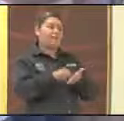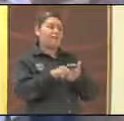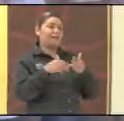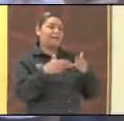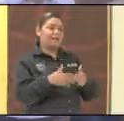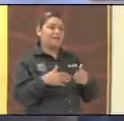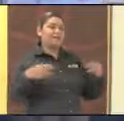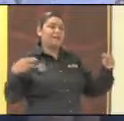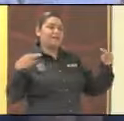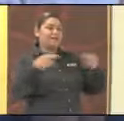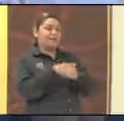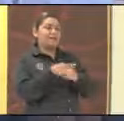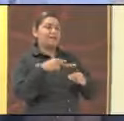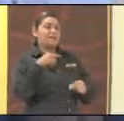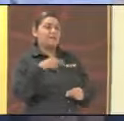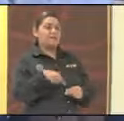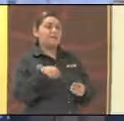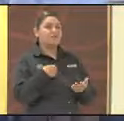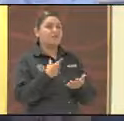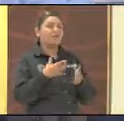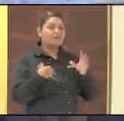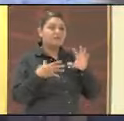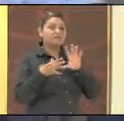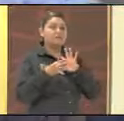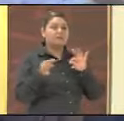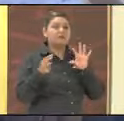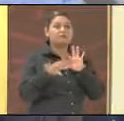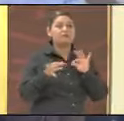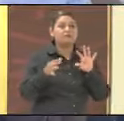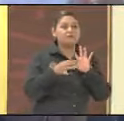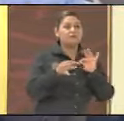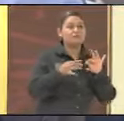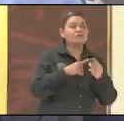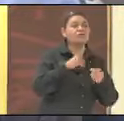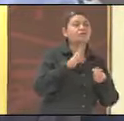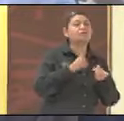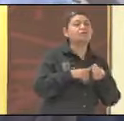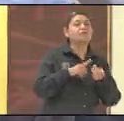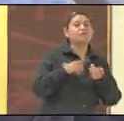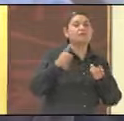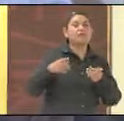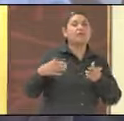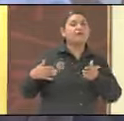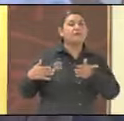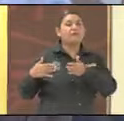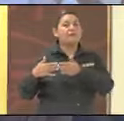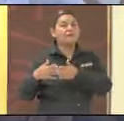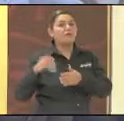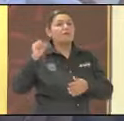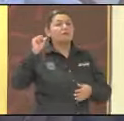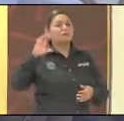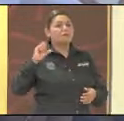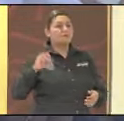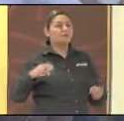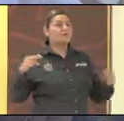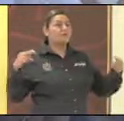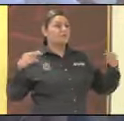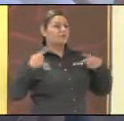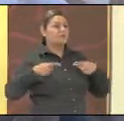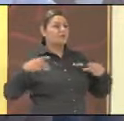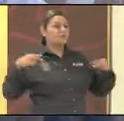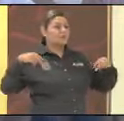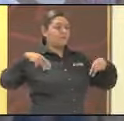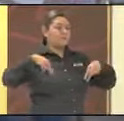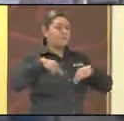Boulevard Allende. Ahí nos estuvo explicando dónde iba una base, dónde iba la otra, dónde iba el semáforo peatonal.